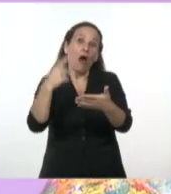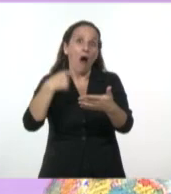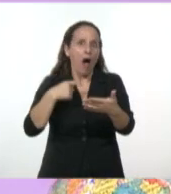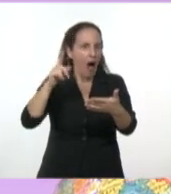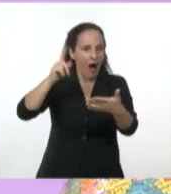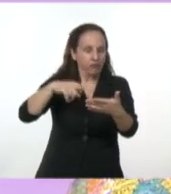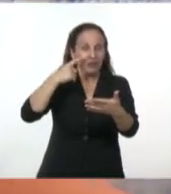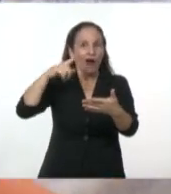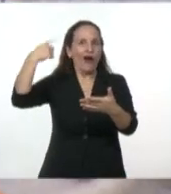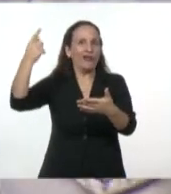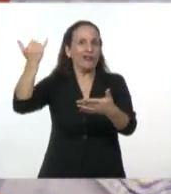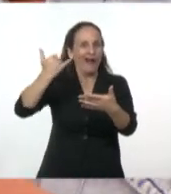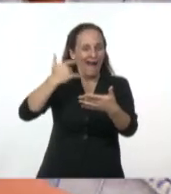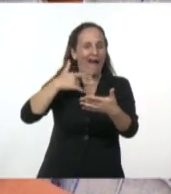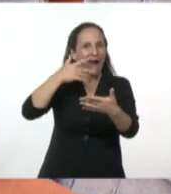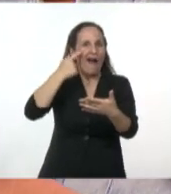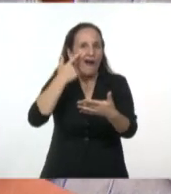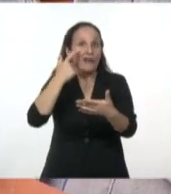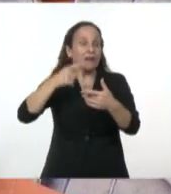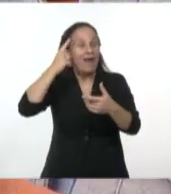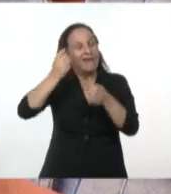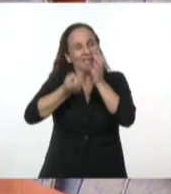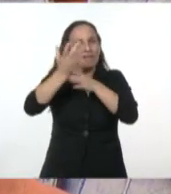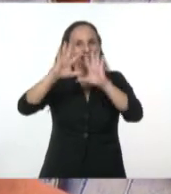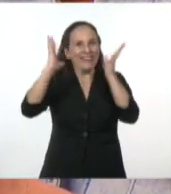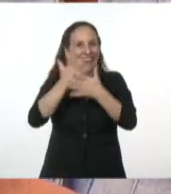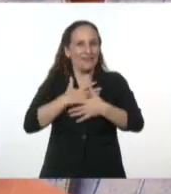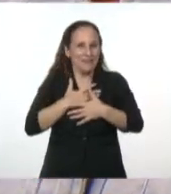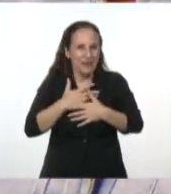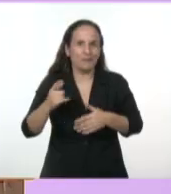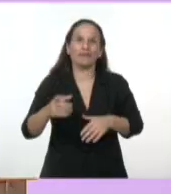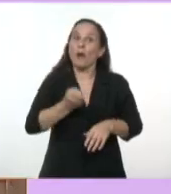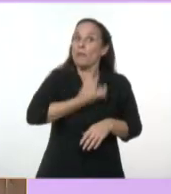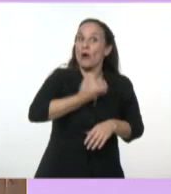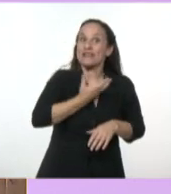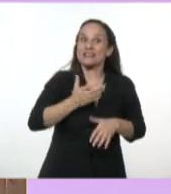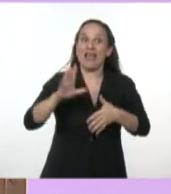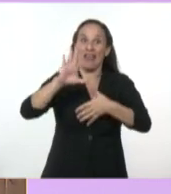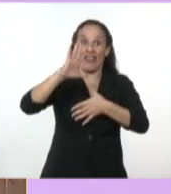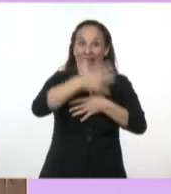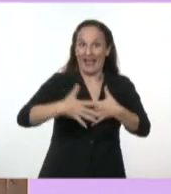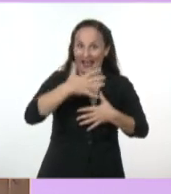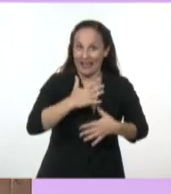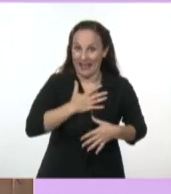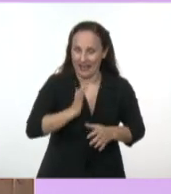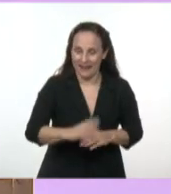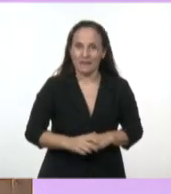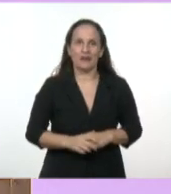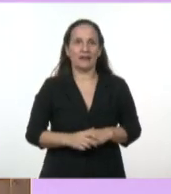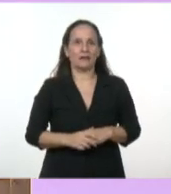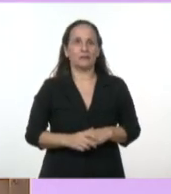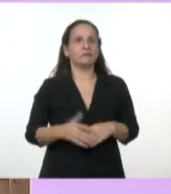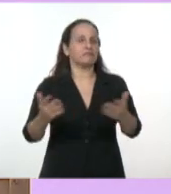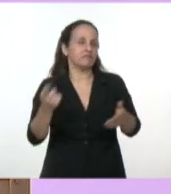describió, sino que además podés crear tus propios mundos. Poesías de Nuestra América es la idea, la propuesta que tenemos hoy. Vamos a